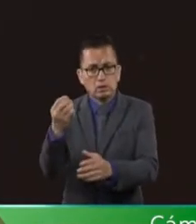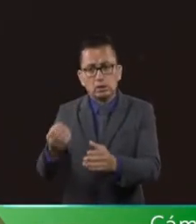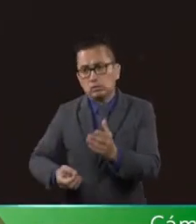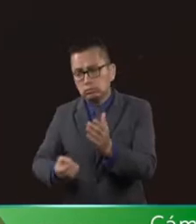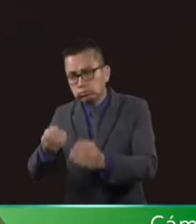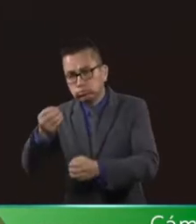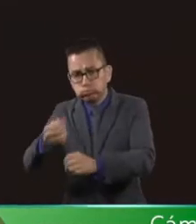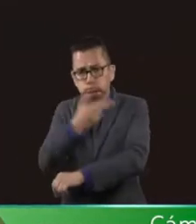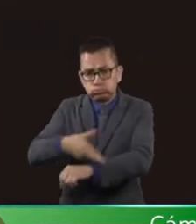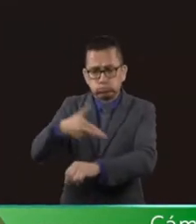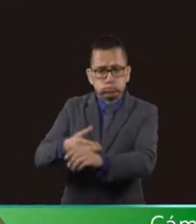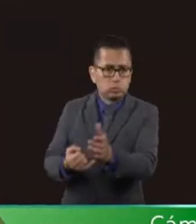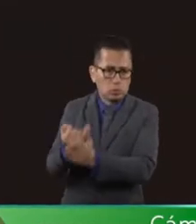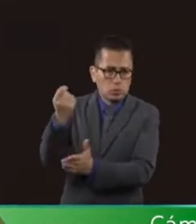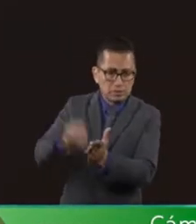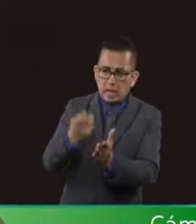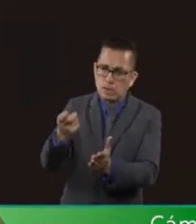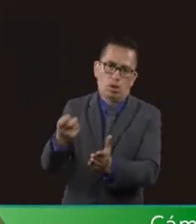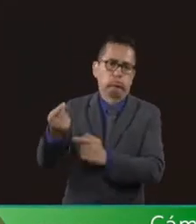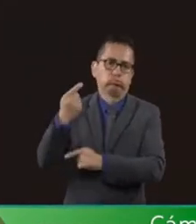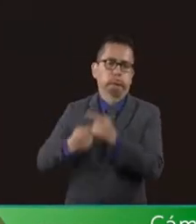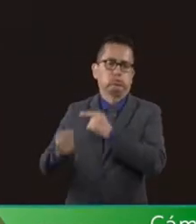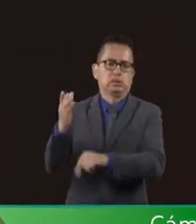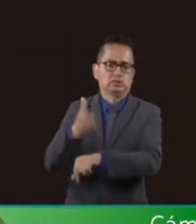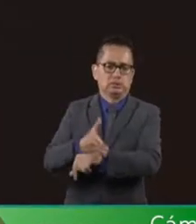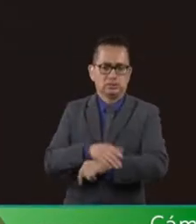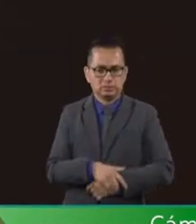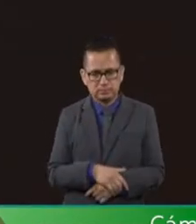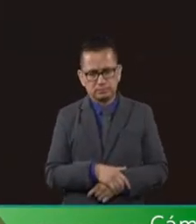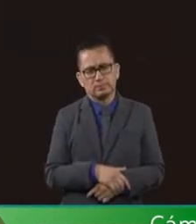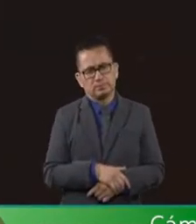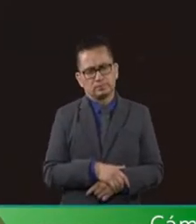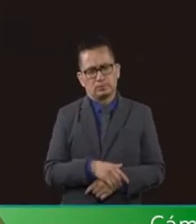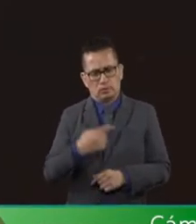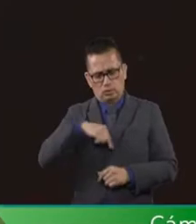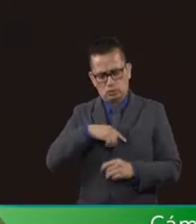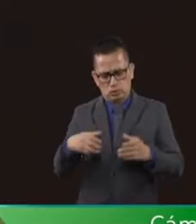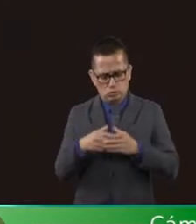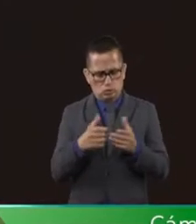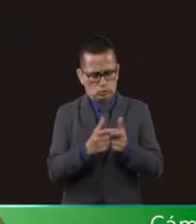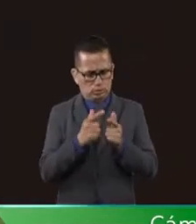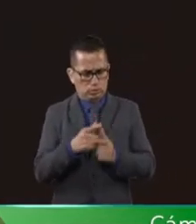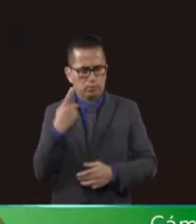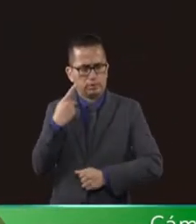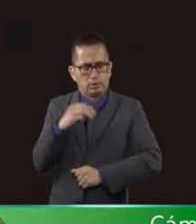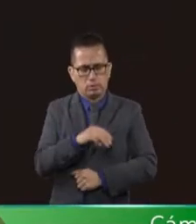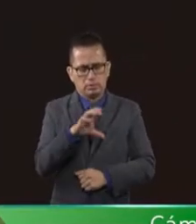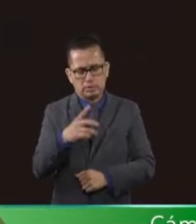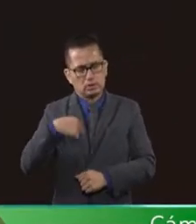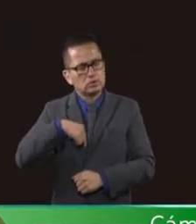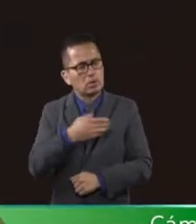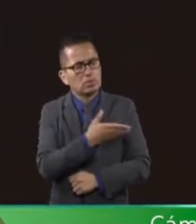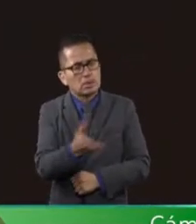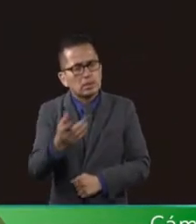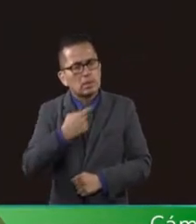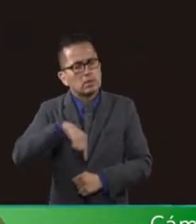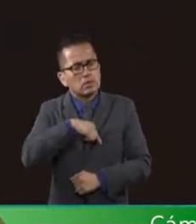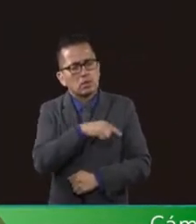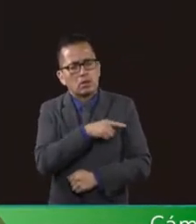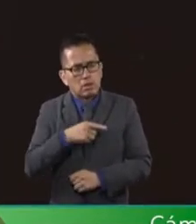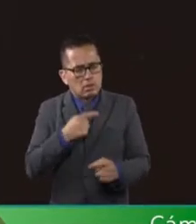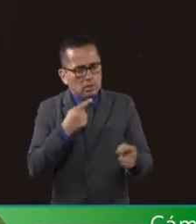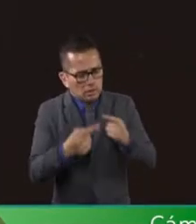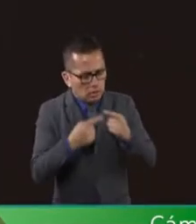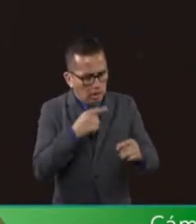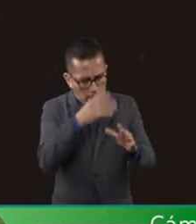muchas personas en esta tribuna. Concluyo, en Movimiento Ciudadano llamamos al consenso, no a la imposición. Escuchemos